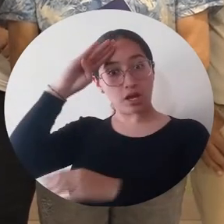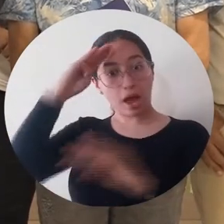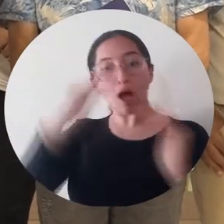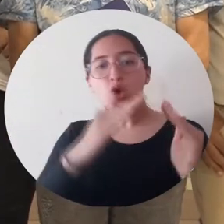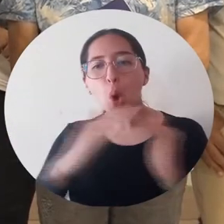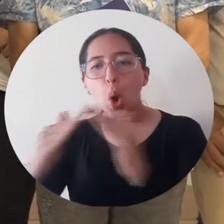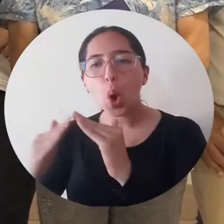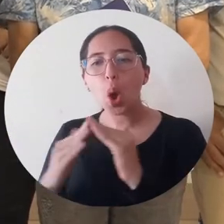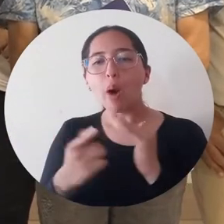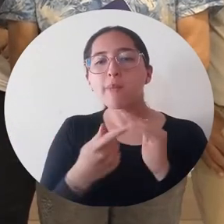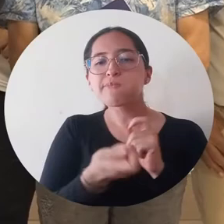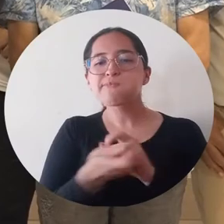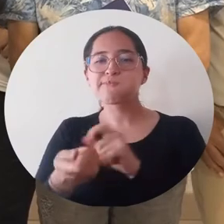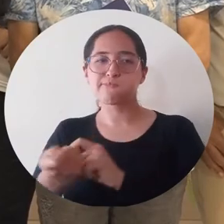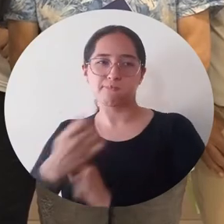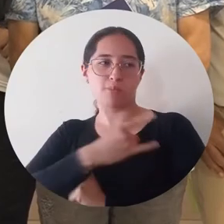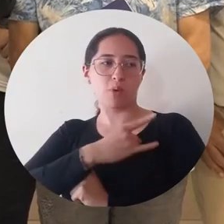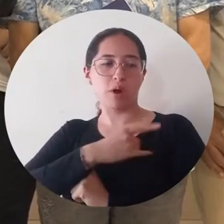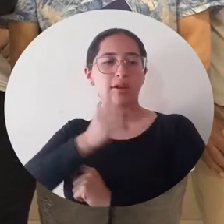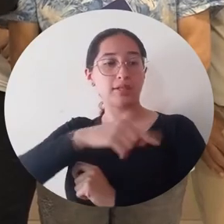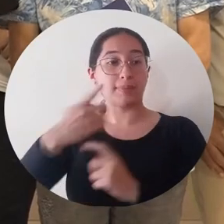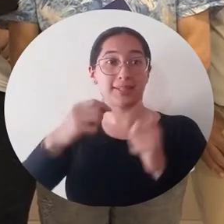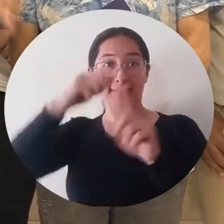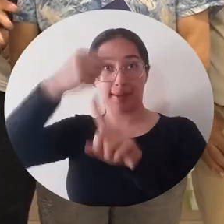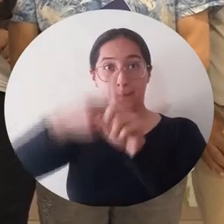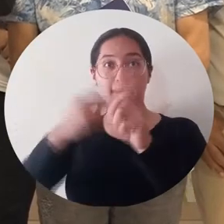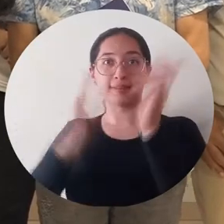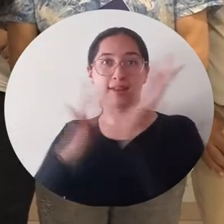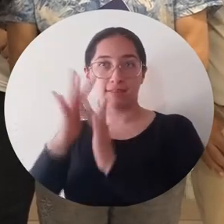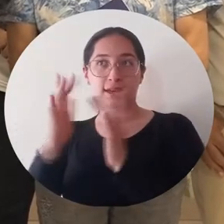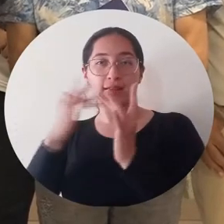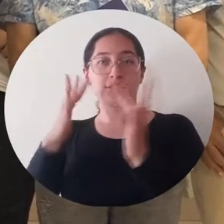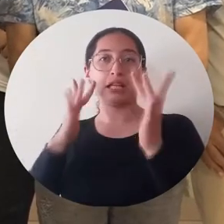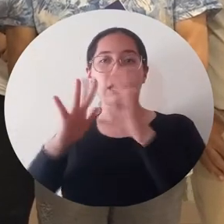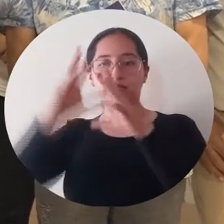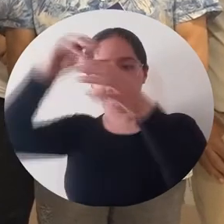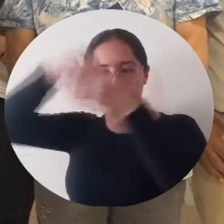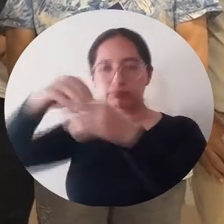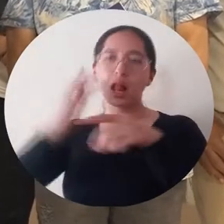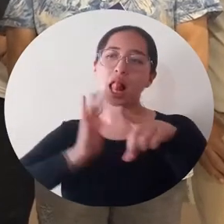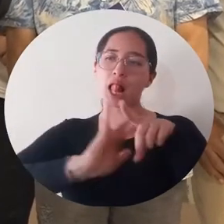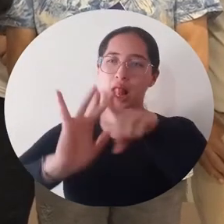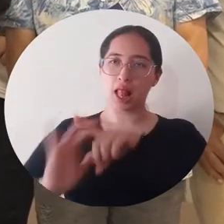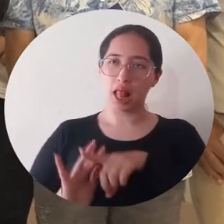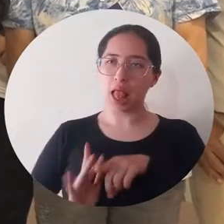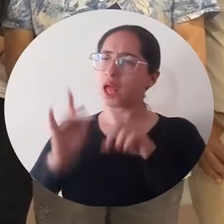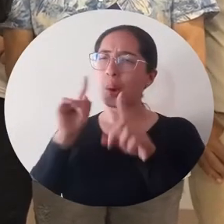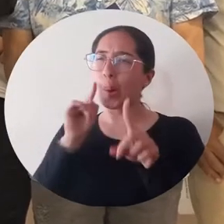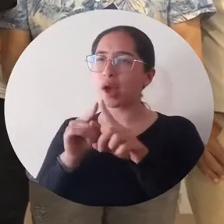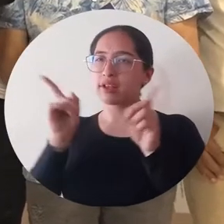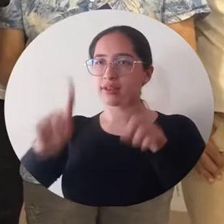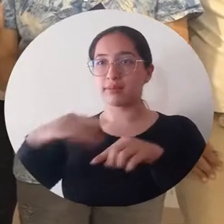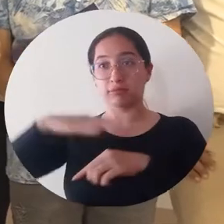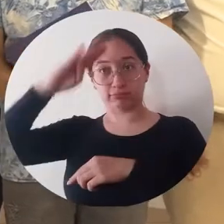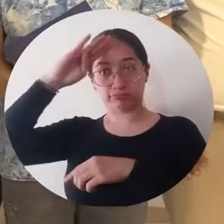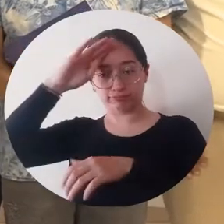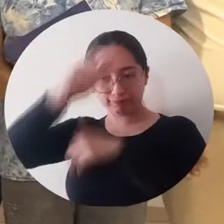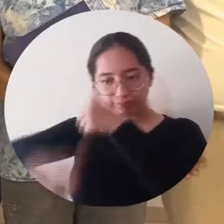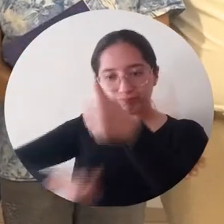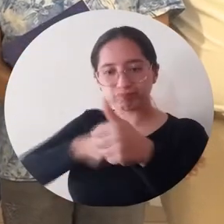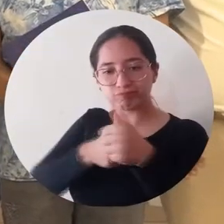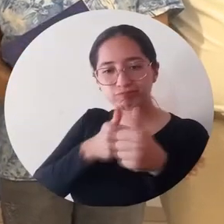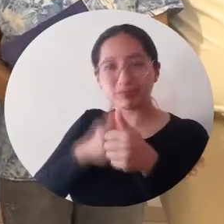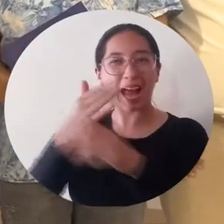que ustedes nos suministren. También dispusimos de la policía del vecindario, una nueva estrategia que se está